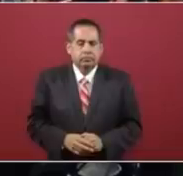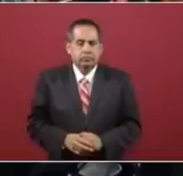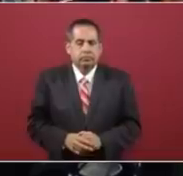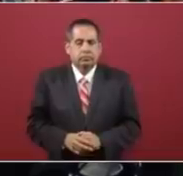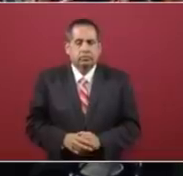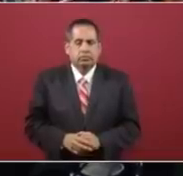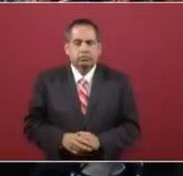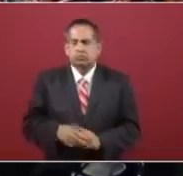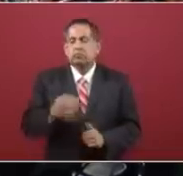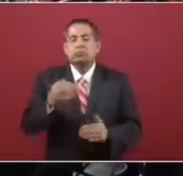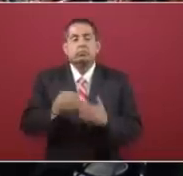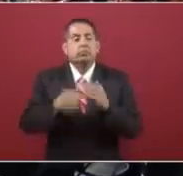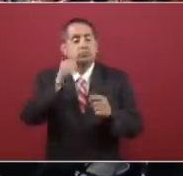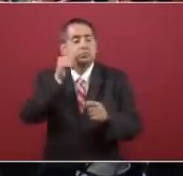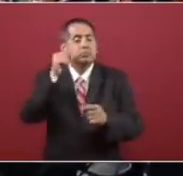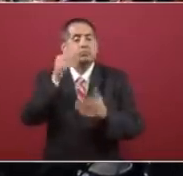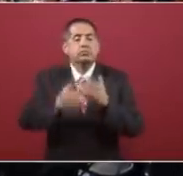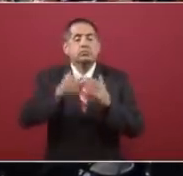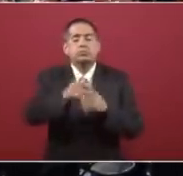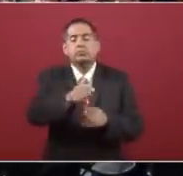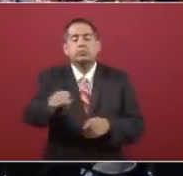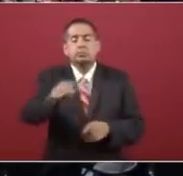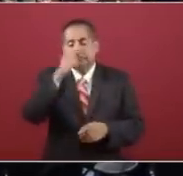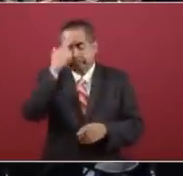De los que quedamos de ayer.